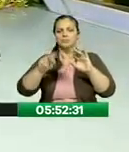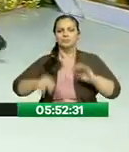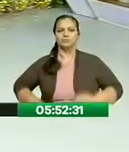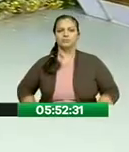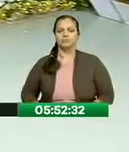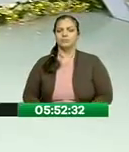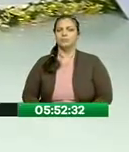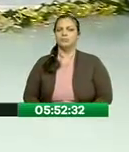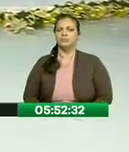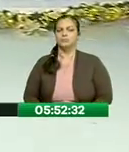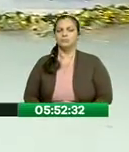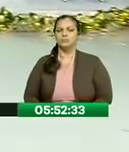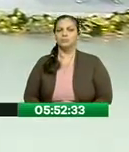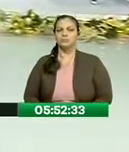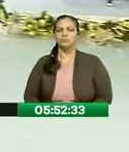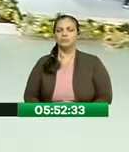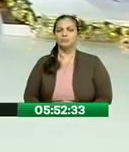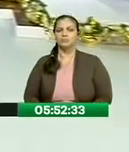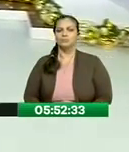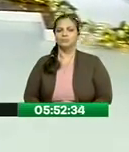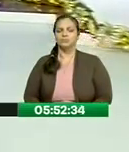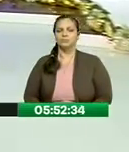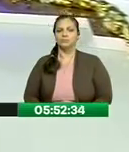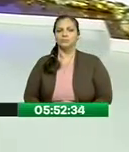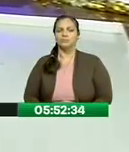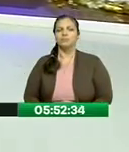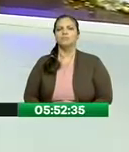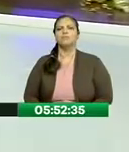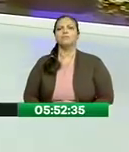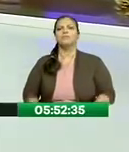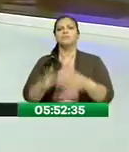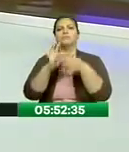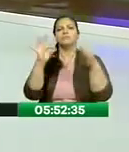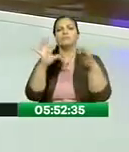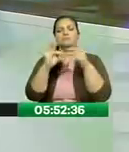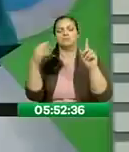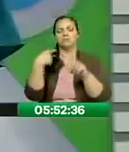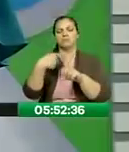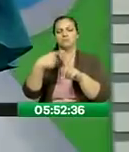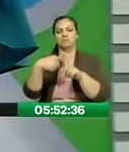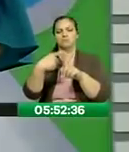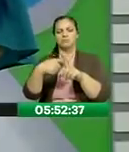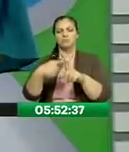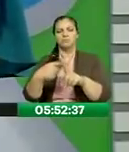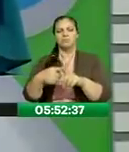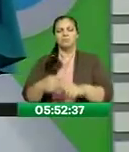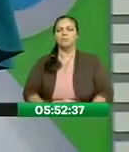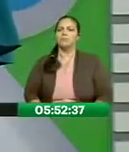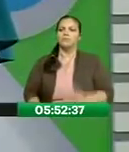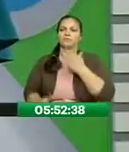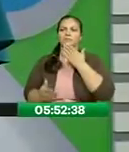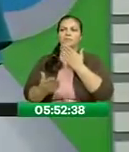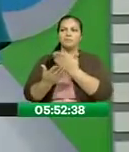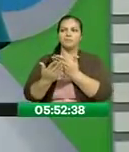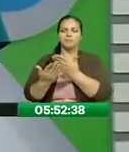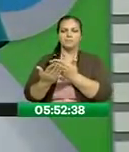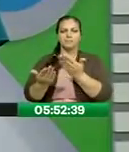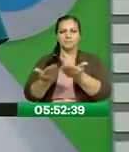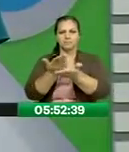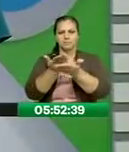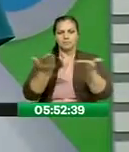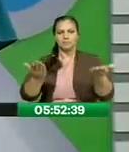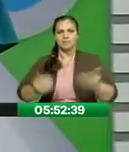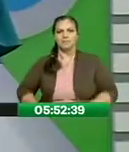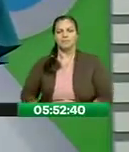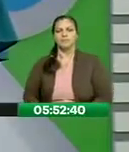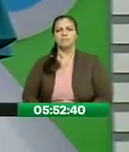vamos con más el día de hoy con el pensamiento, mi querida Mayra. Gracias, mi querido José Luis. Y aquí estamos para llevar esos pensamientos que